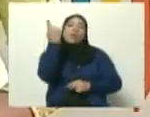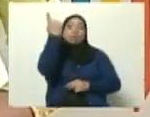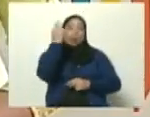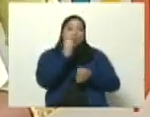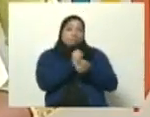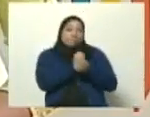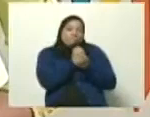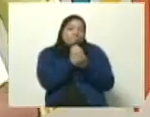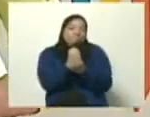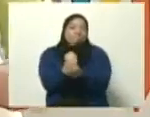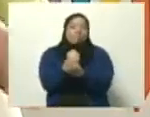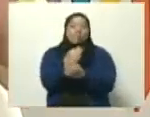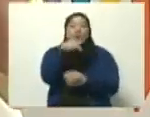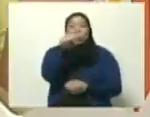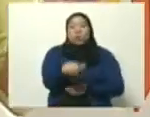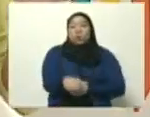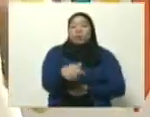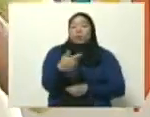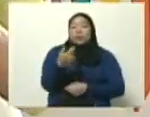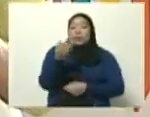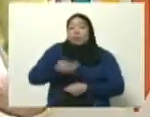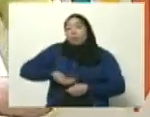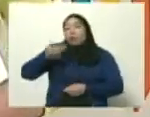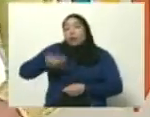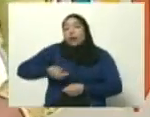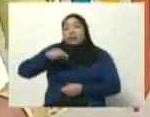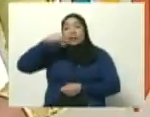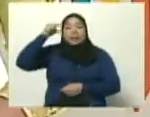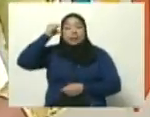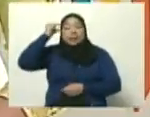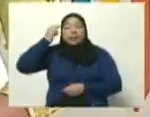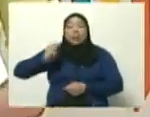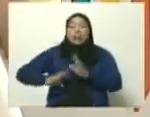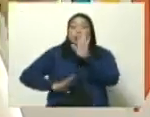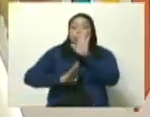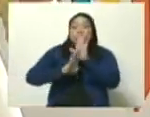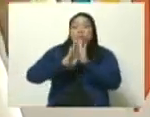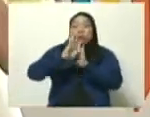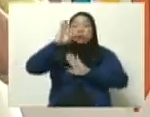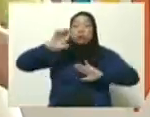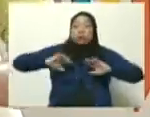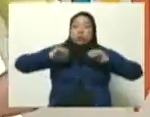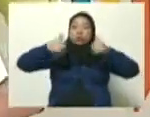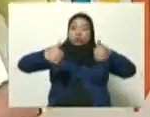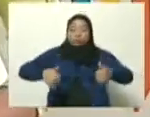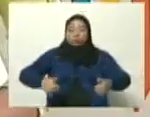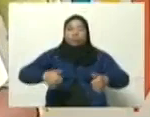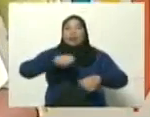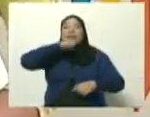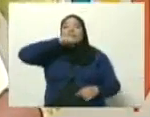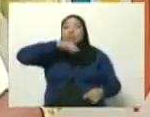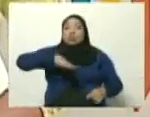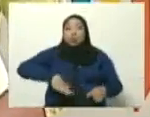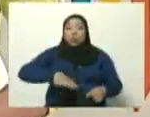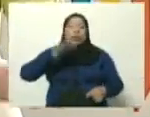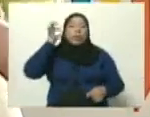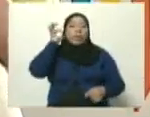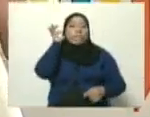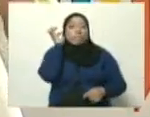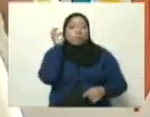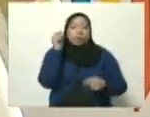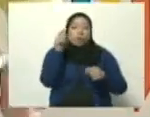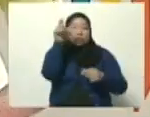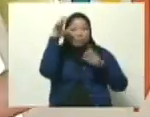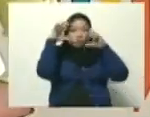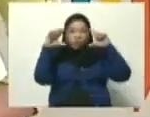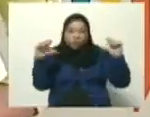encuentro. Además, podemos resaltar que el día de hoy también se está desarrollando el lanzamiento de la Red de Historiadoras de Venezuela. Pero más